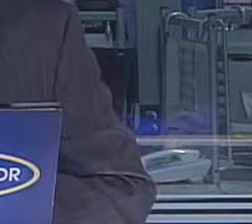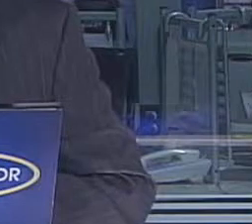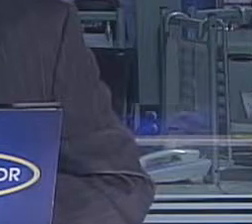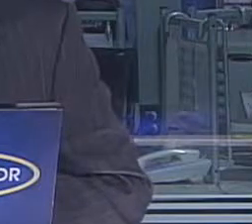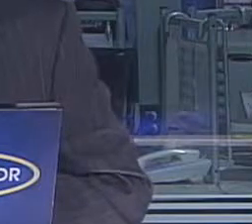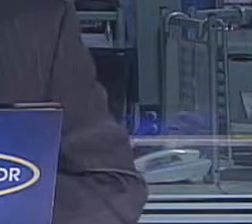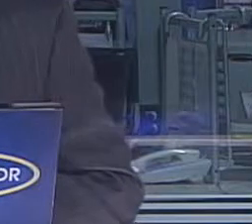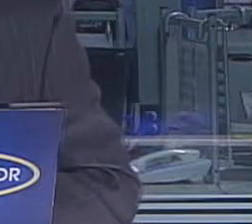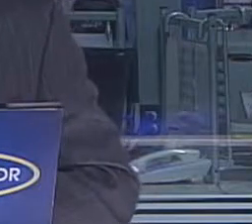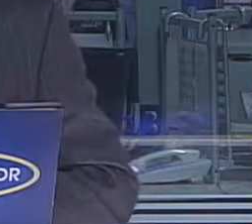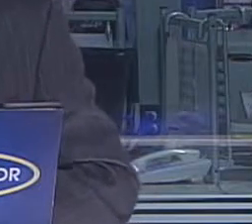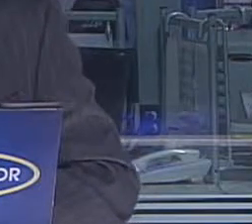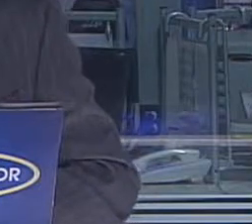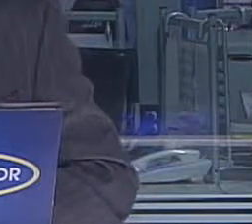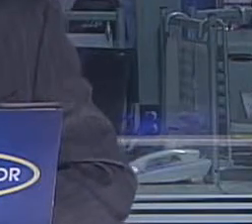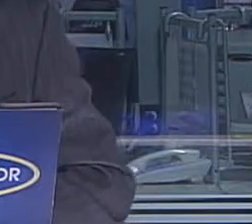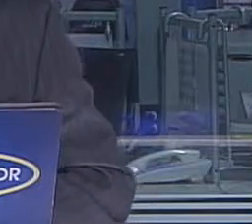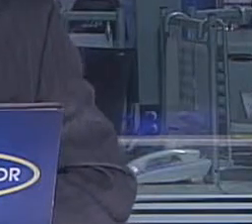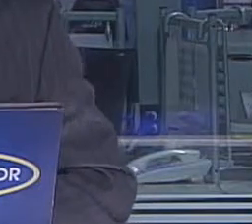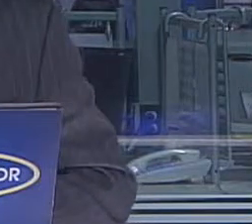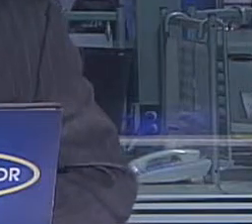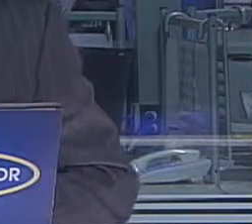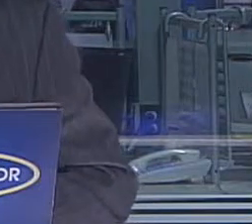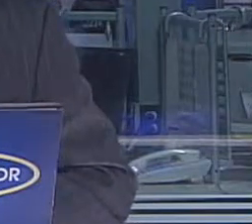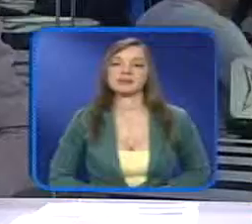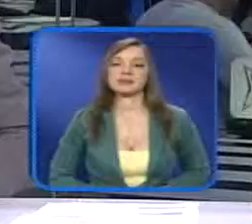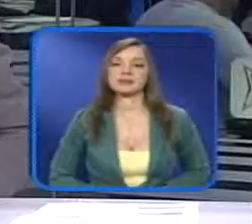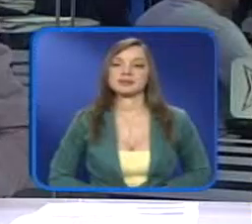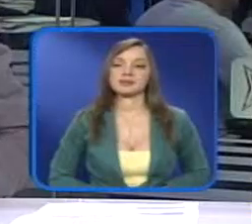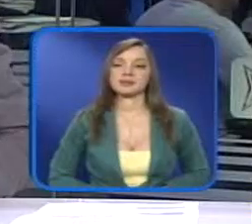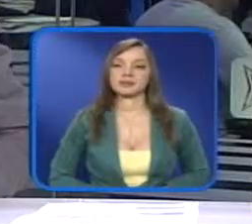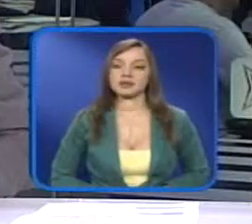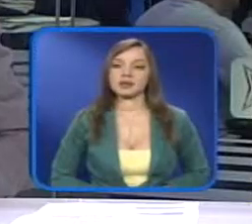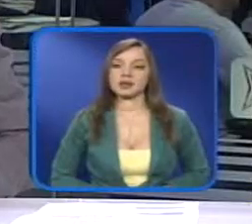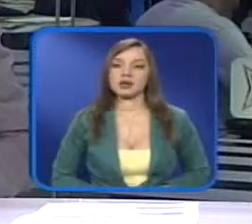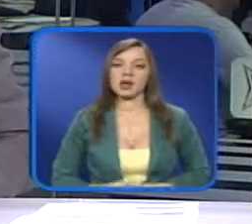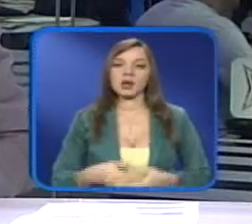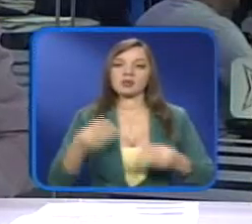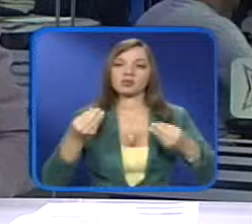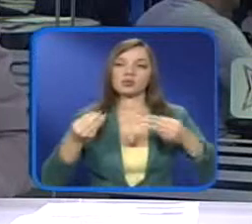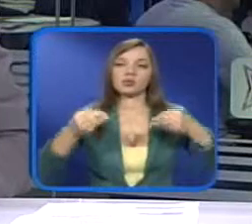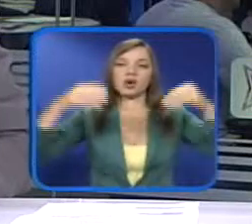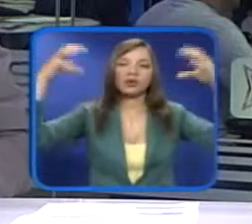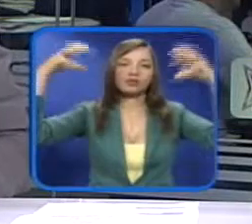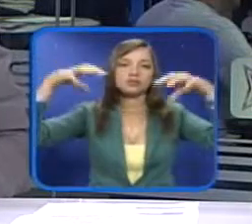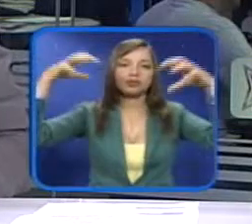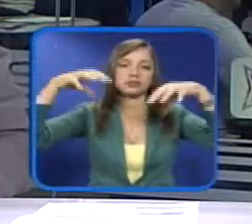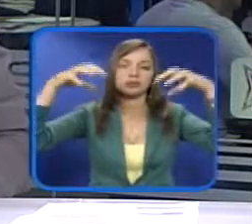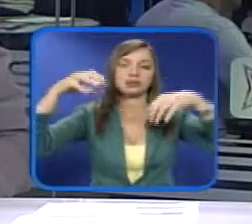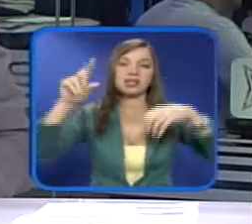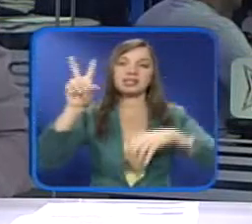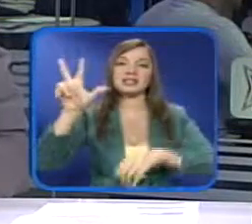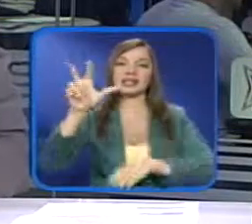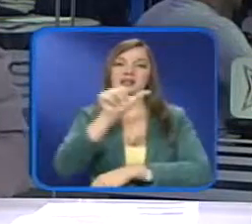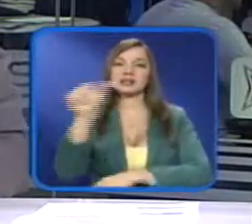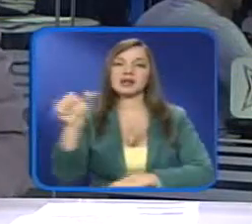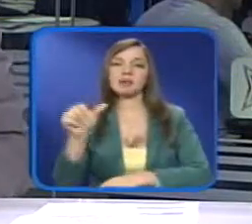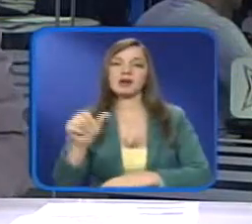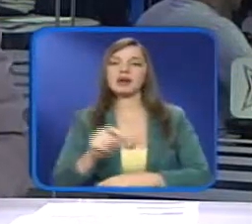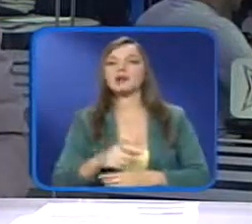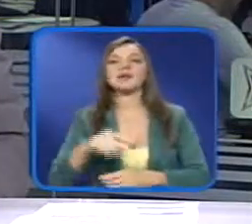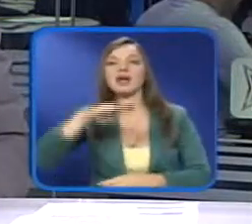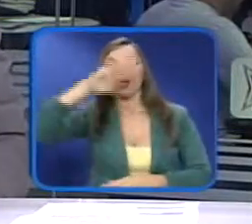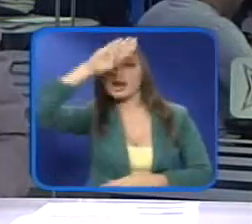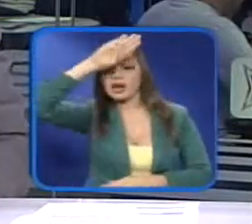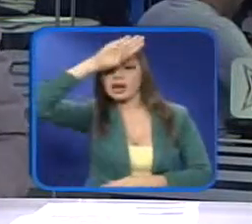el interior del penal larense. En el grupo se encuentran algunos niños. Bajo una fuerte lluvia y después de más de tres semanas de ausencia, el